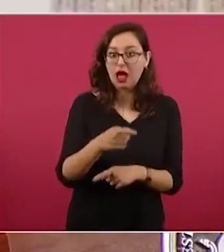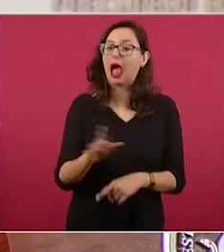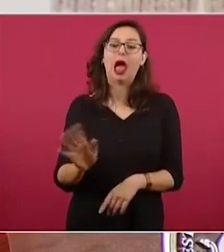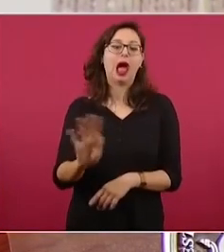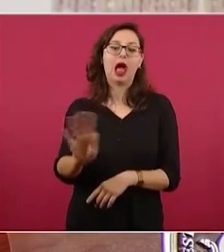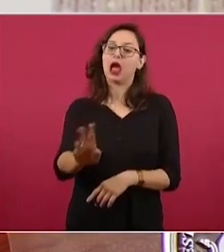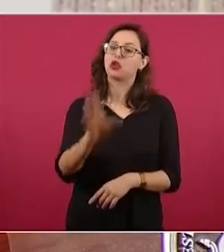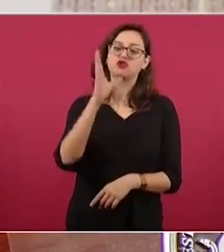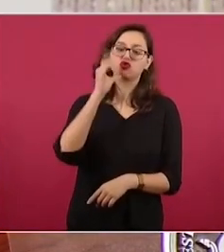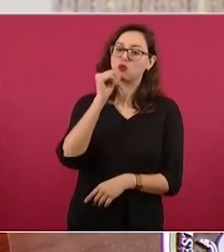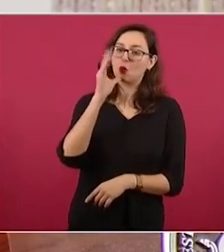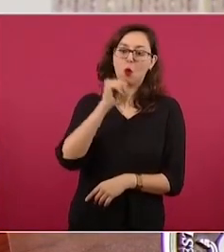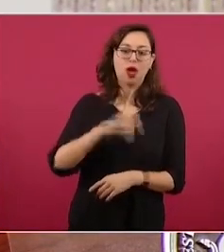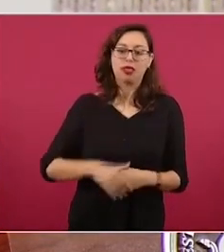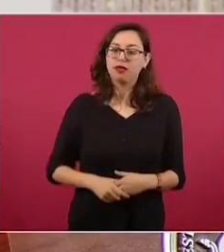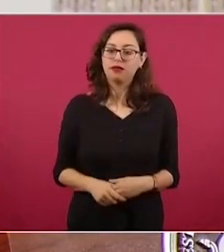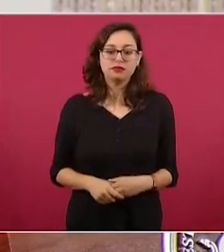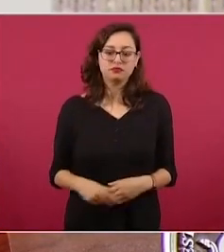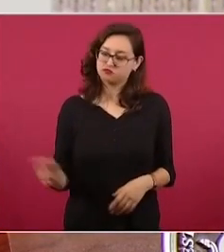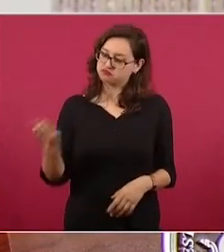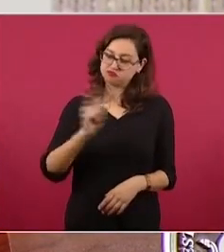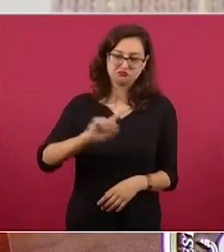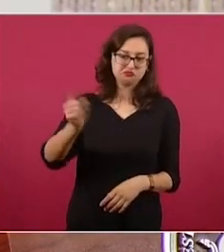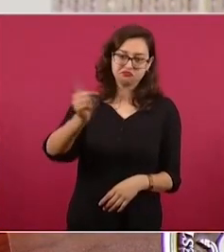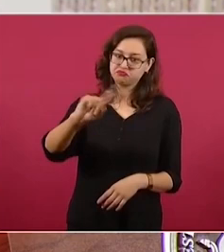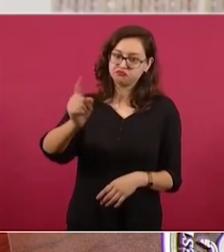decir que es hitleriano.